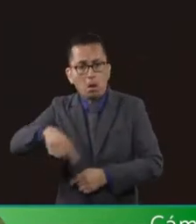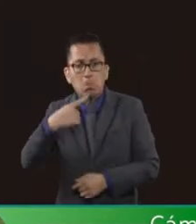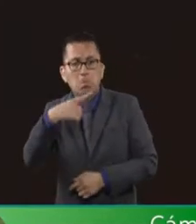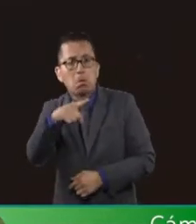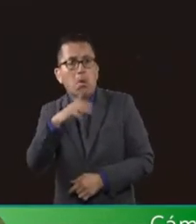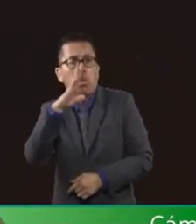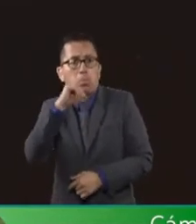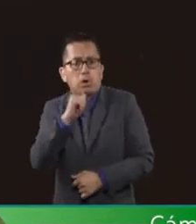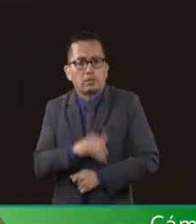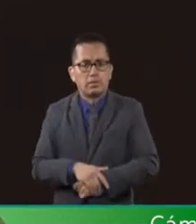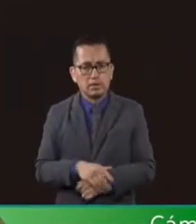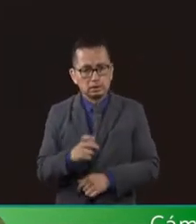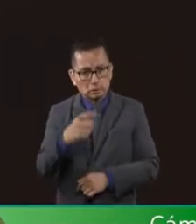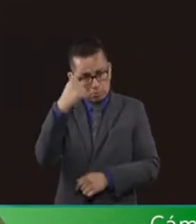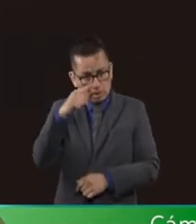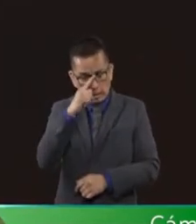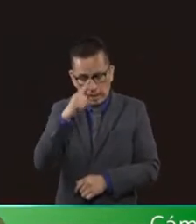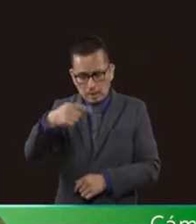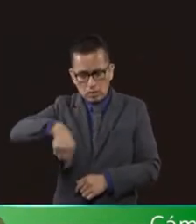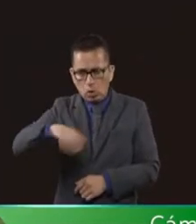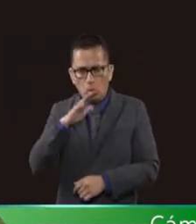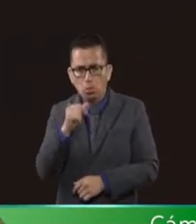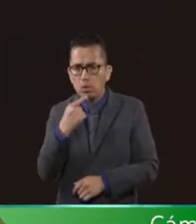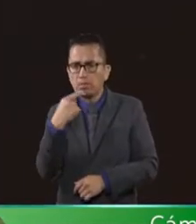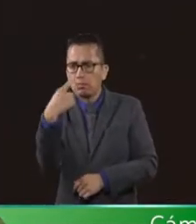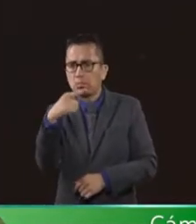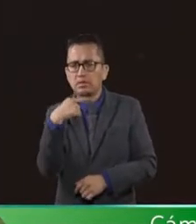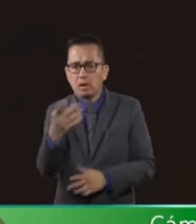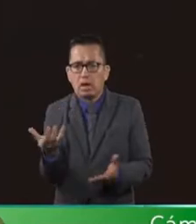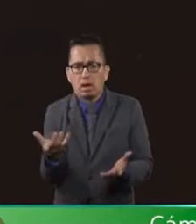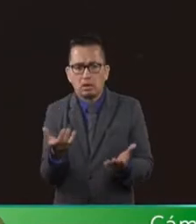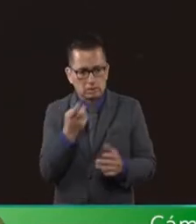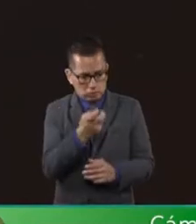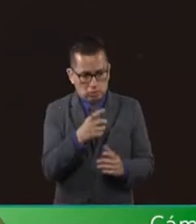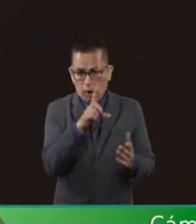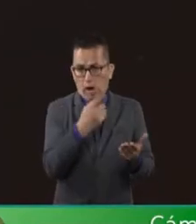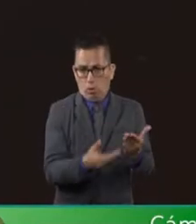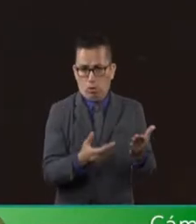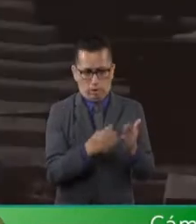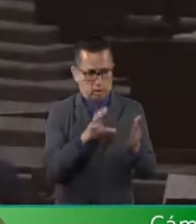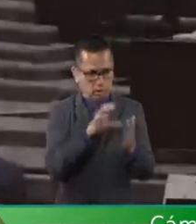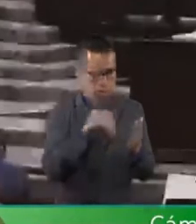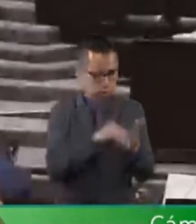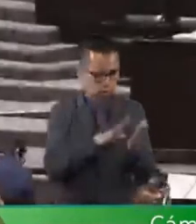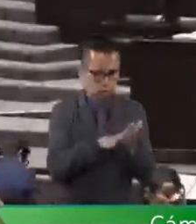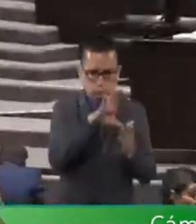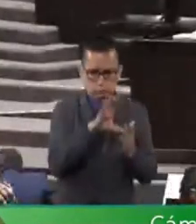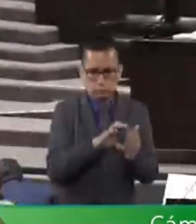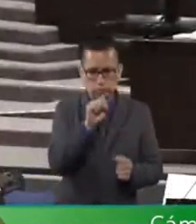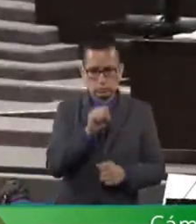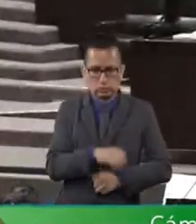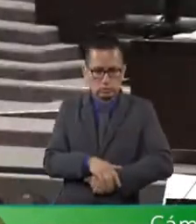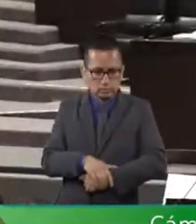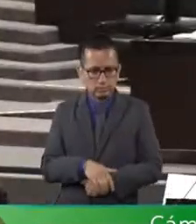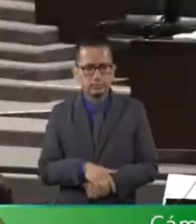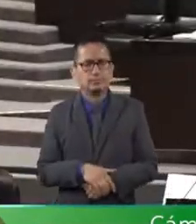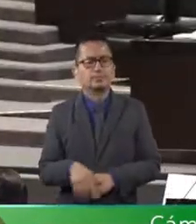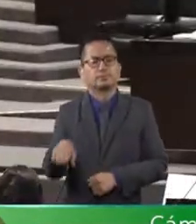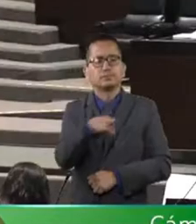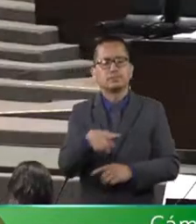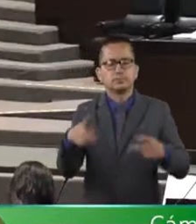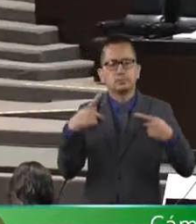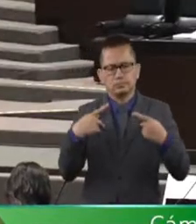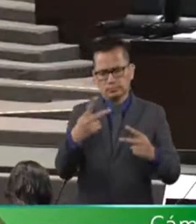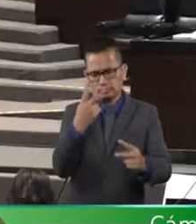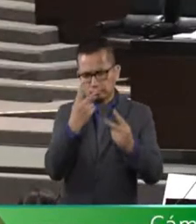del legislativo y que lo puedan plasmar incluso nuestra Carta Magna. A las personas que hoy nos están viendo y que nos están escuchando,